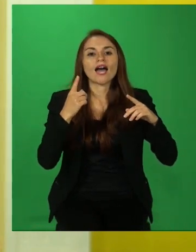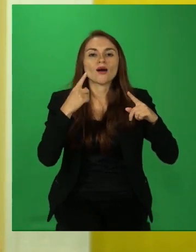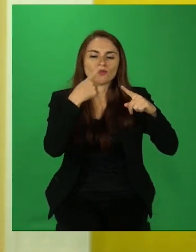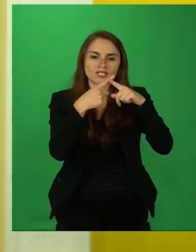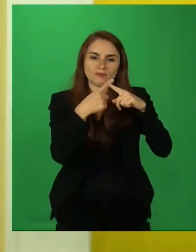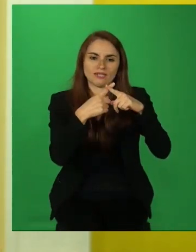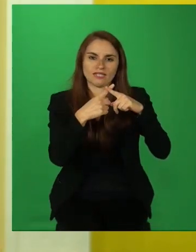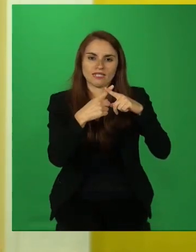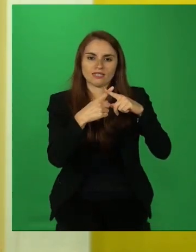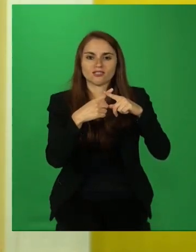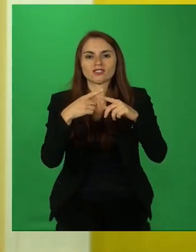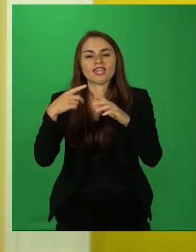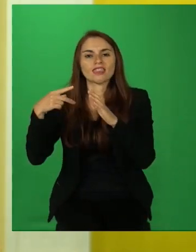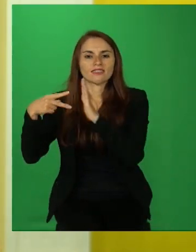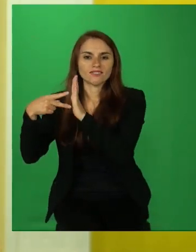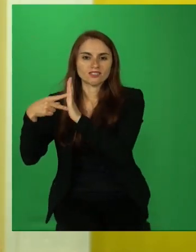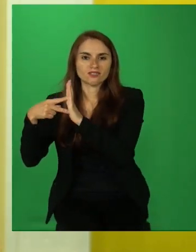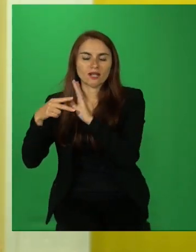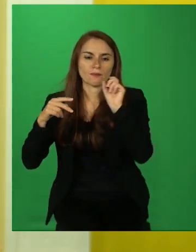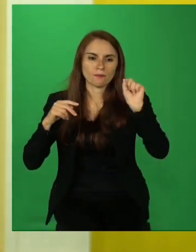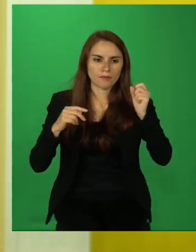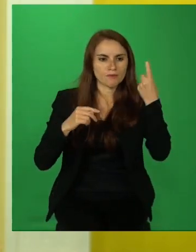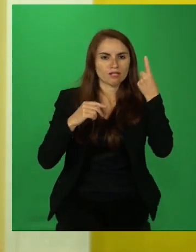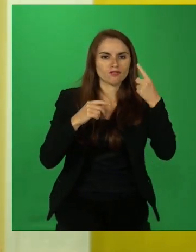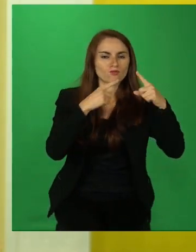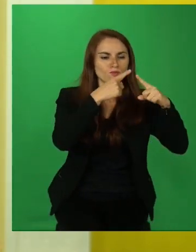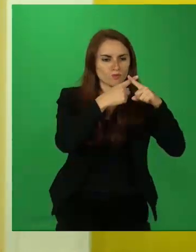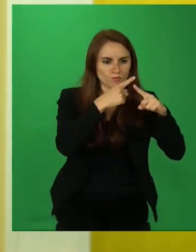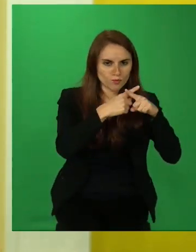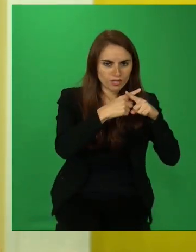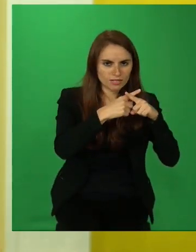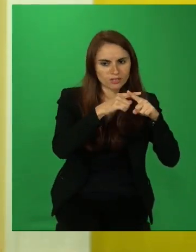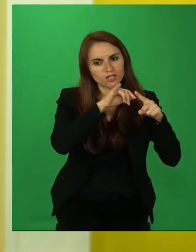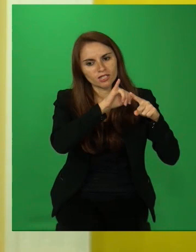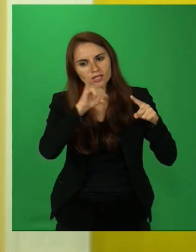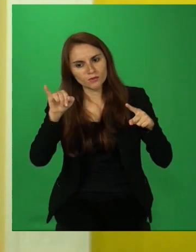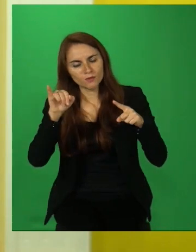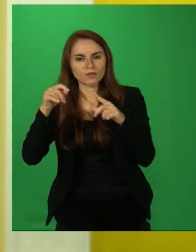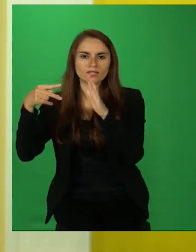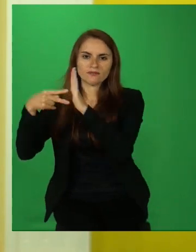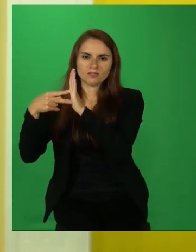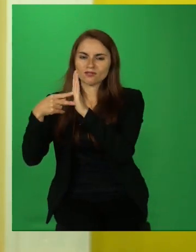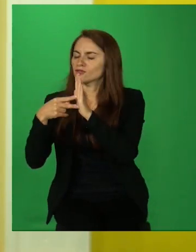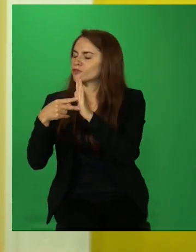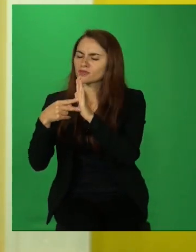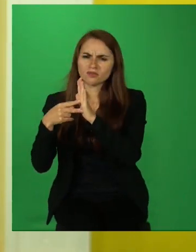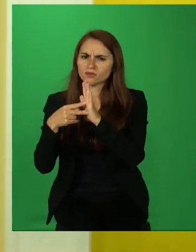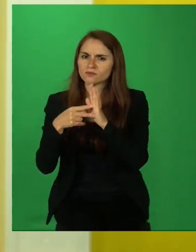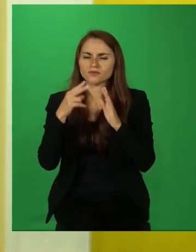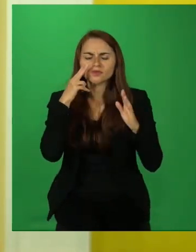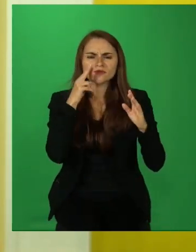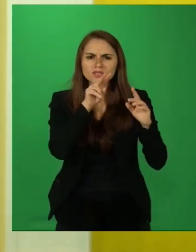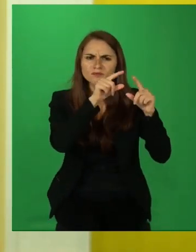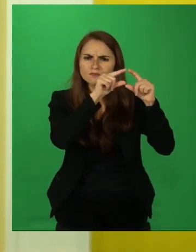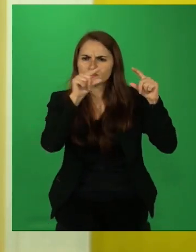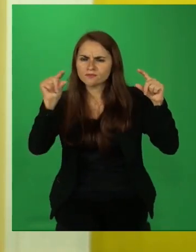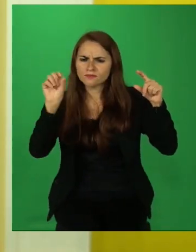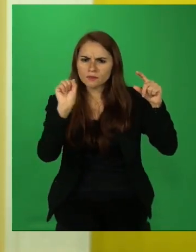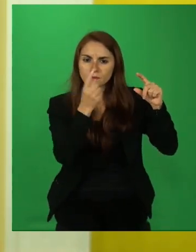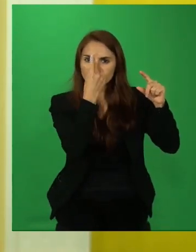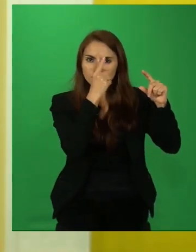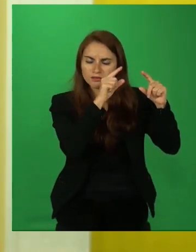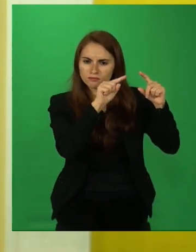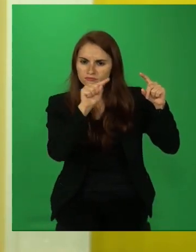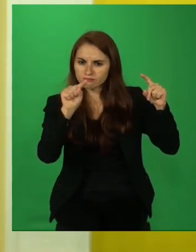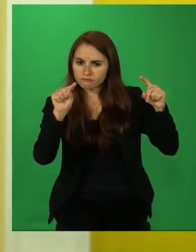multiplicaciones y divisiones o tengo que hacer primero la multiplicación no tú haces primero lo que aparece